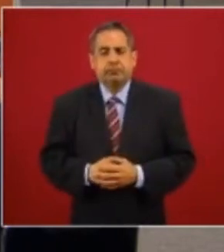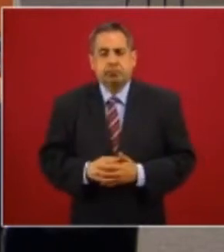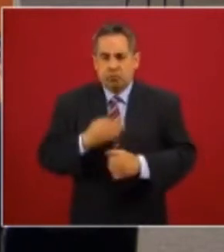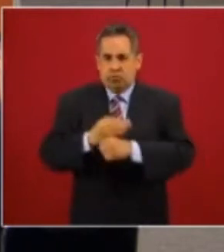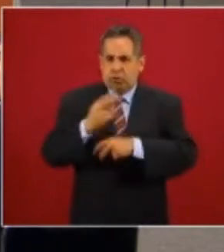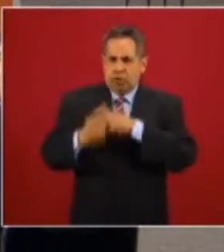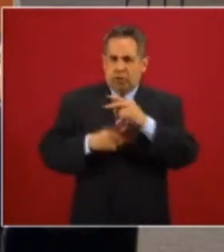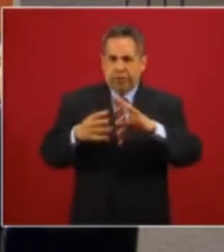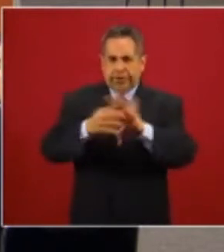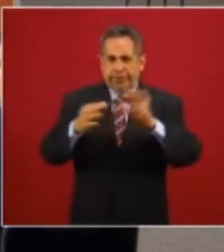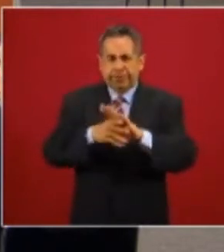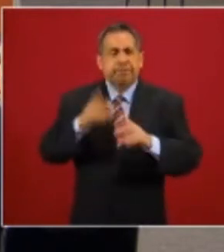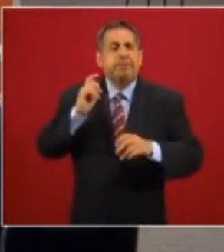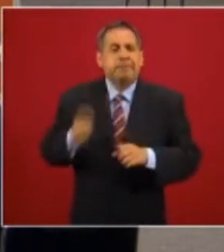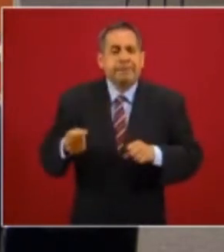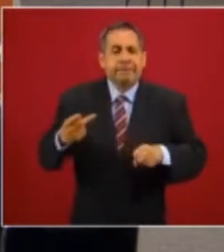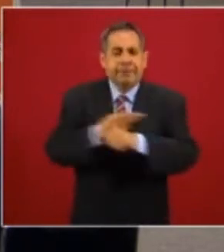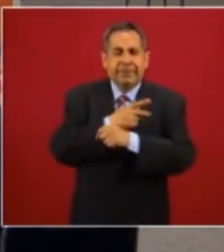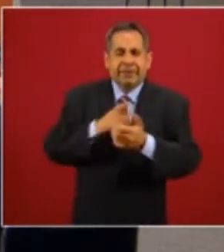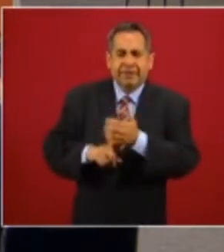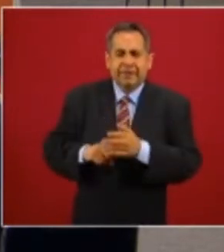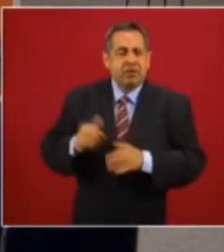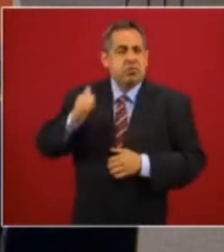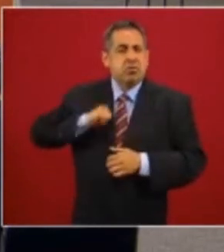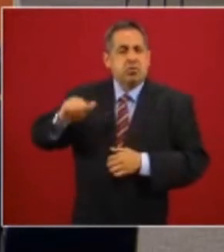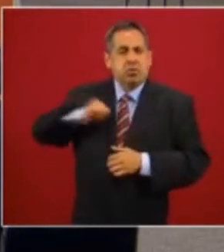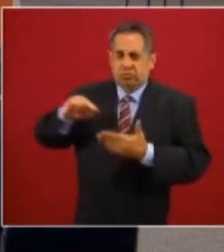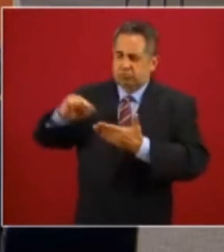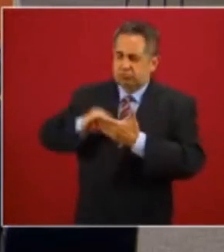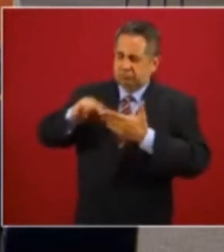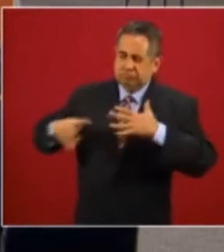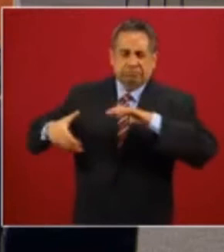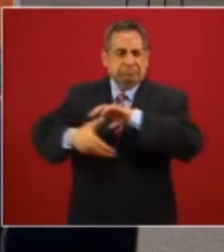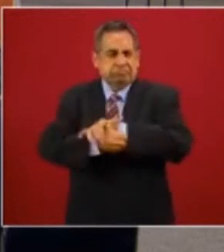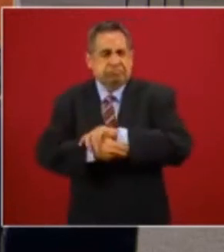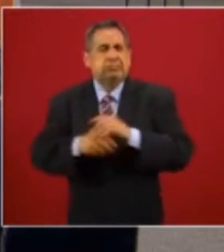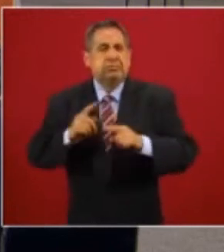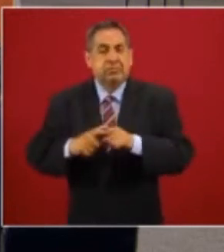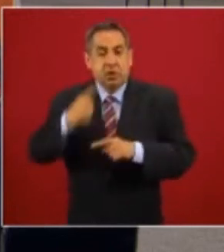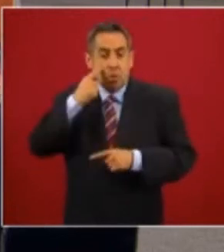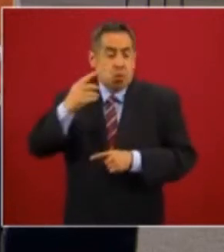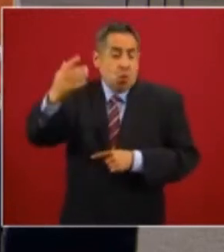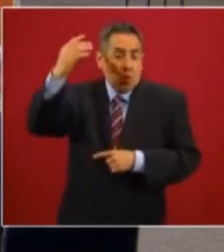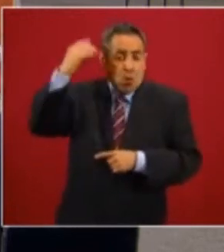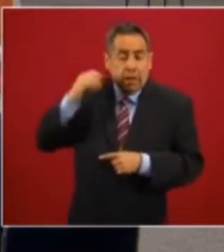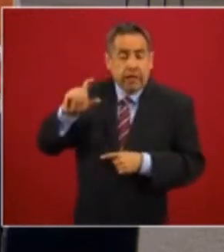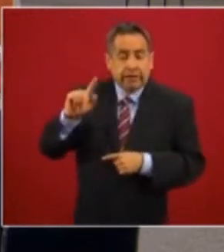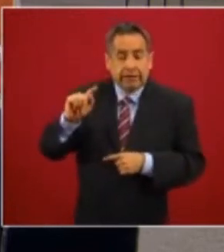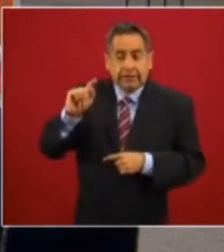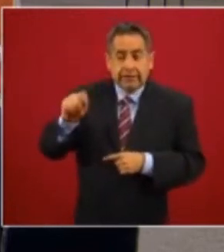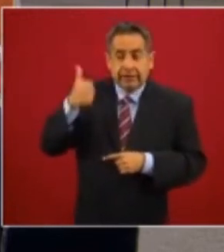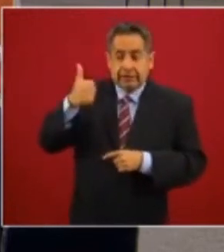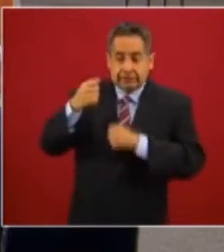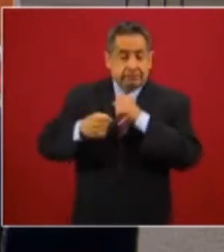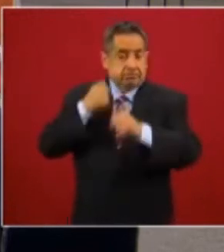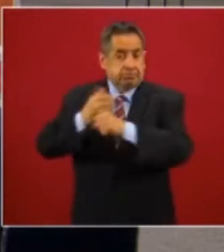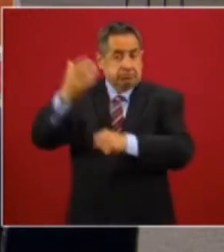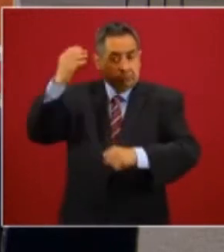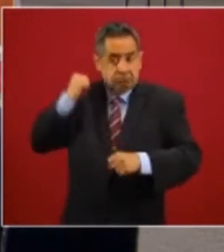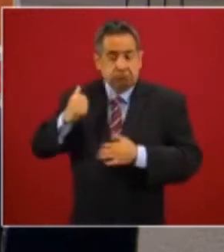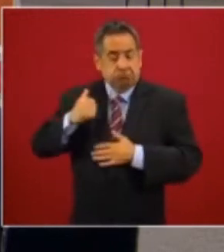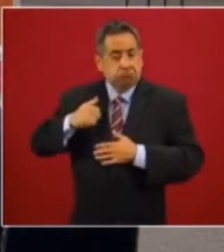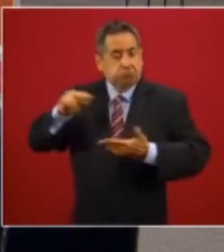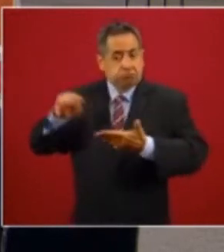brevemente lo que es el tratado. La primera, por favor. Es un tratado que tiene 76 años de vigencia y que ha